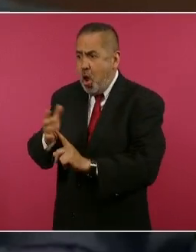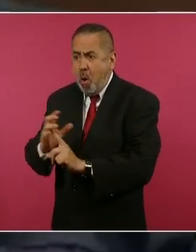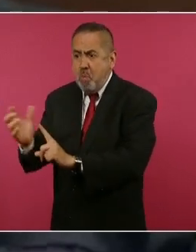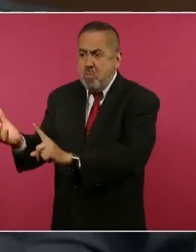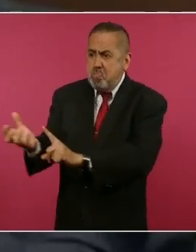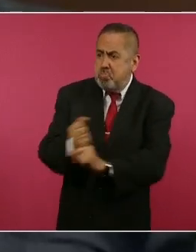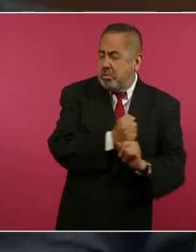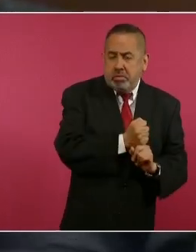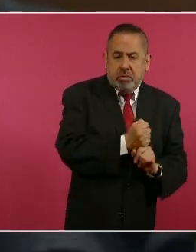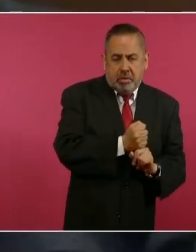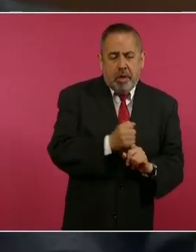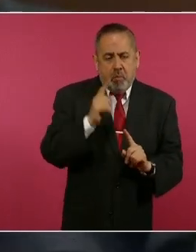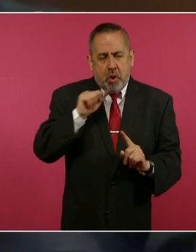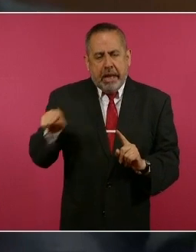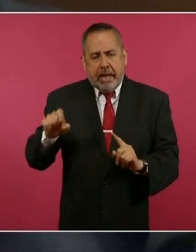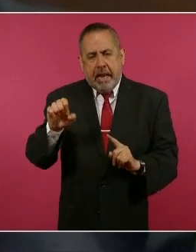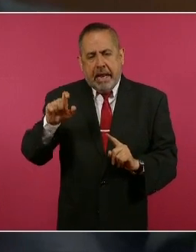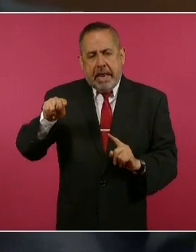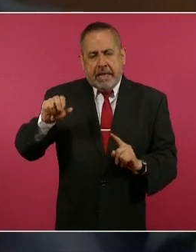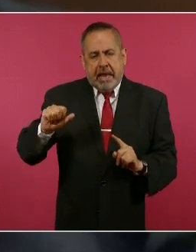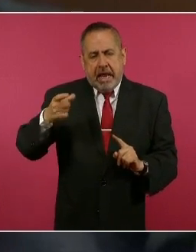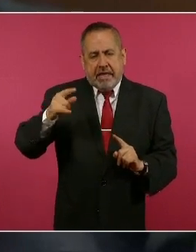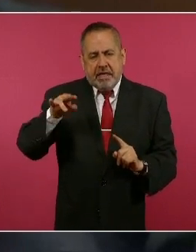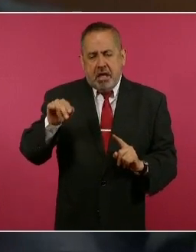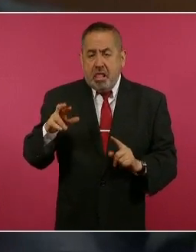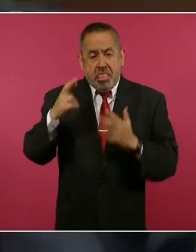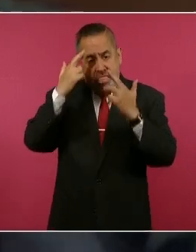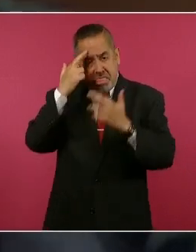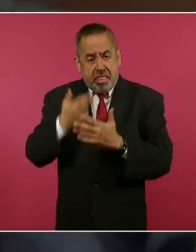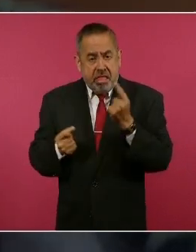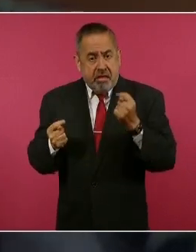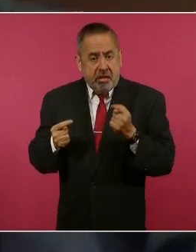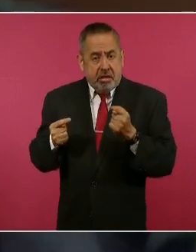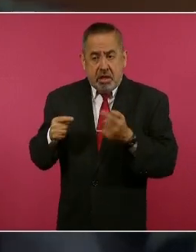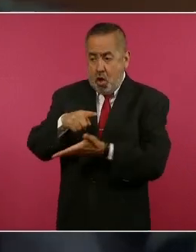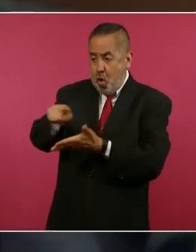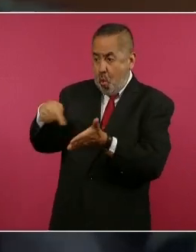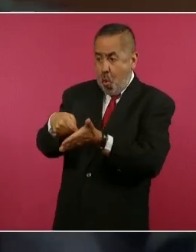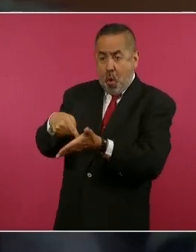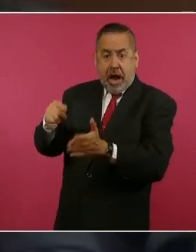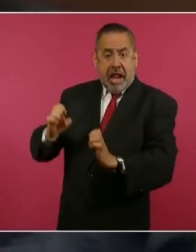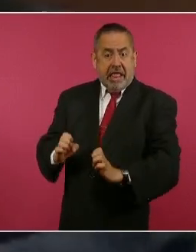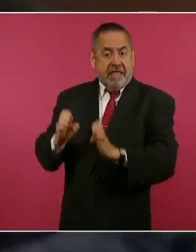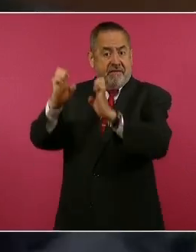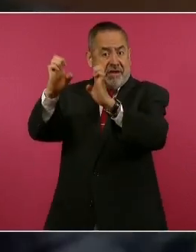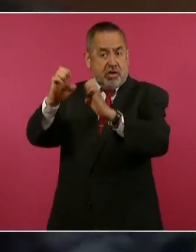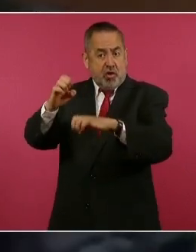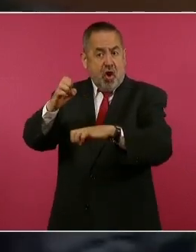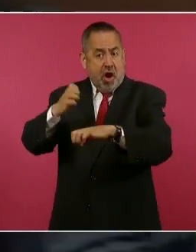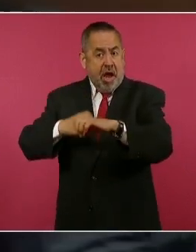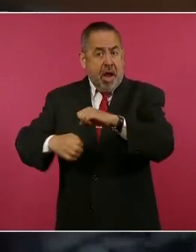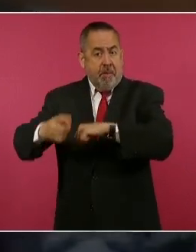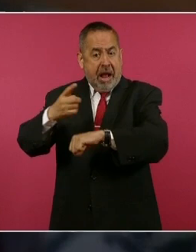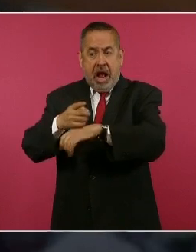Quinteros y haber violentado la jurisdicción y el territorio venezolano.